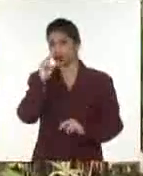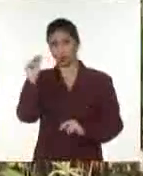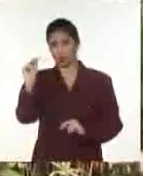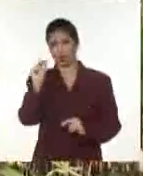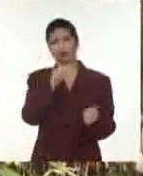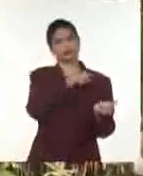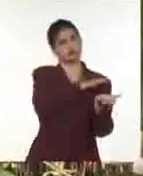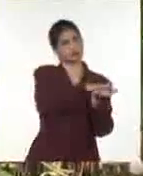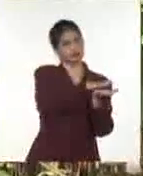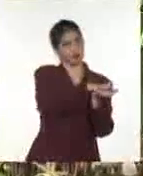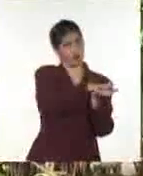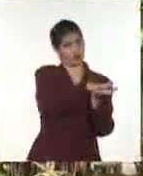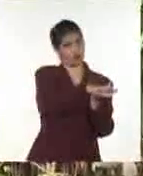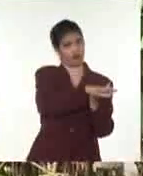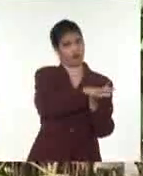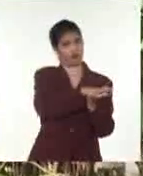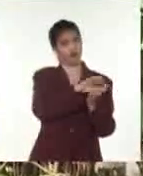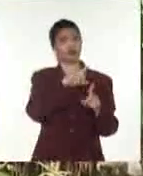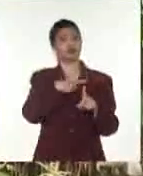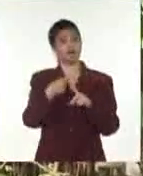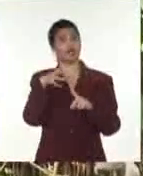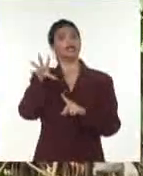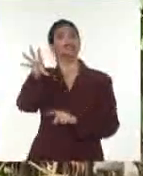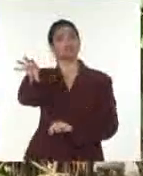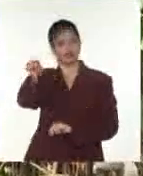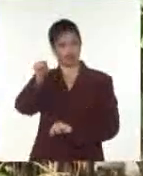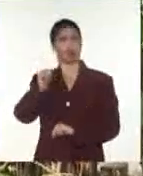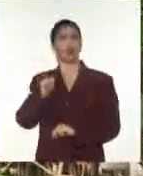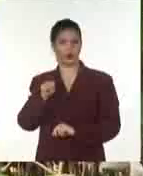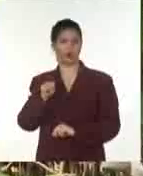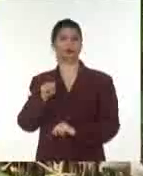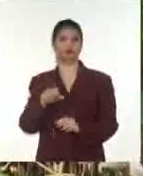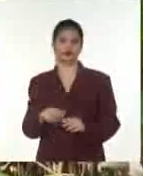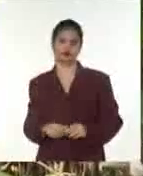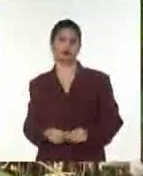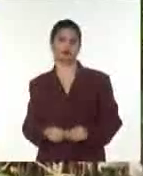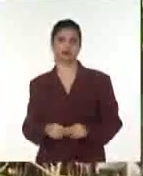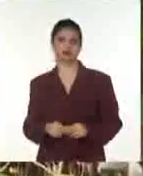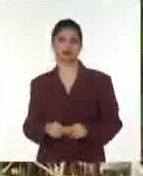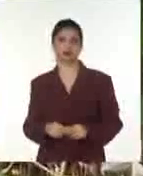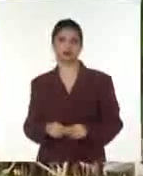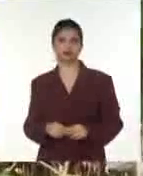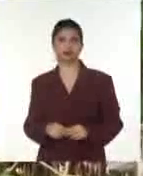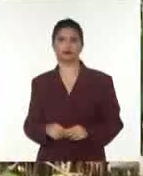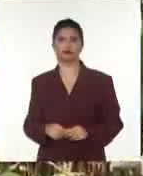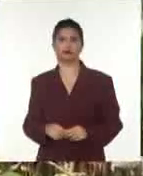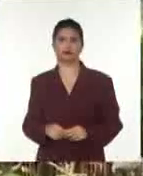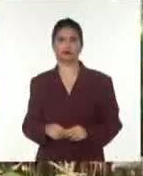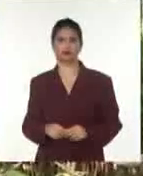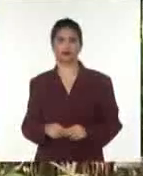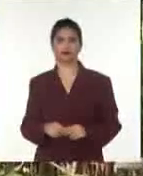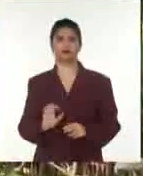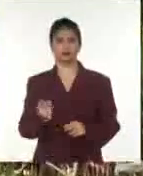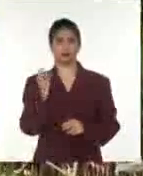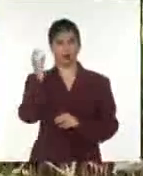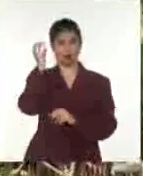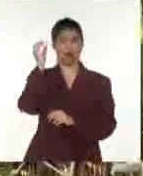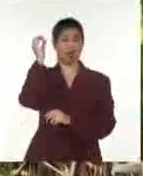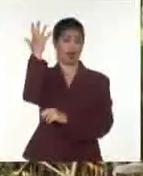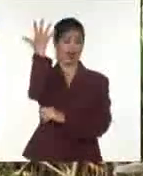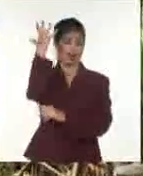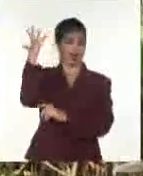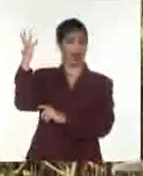que se libere, sino que él captura del ambiente, sí, de la atmósfera y de los océanos, captura ese dióxido de carbono y